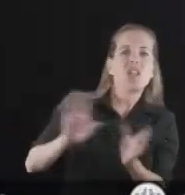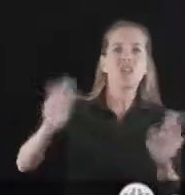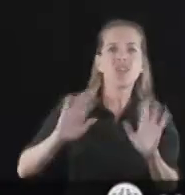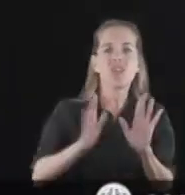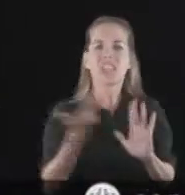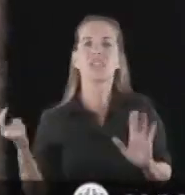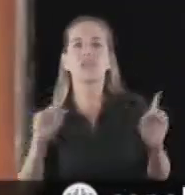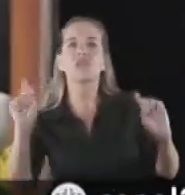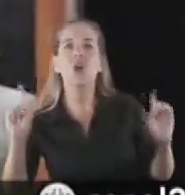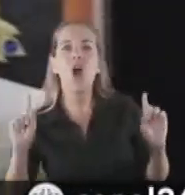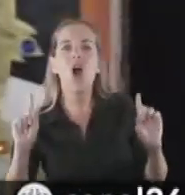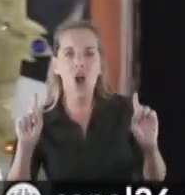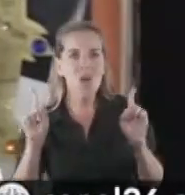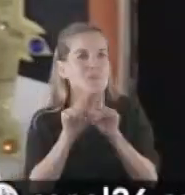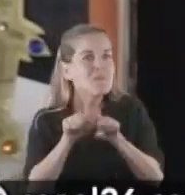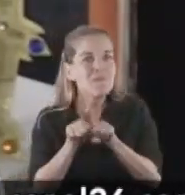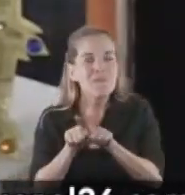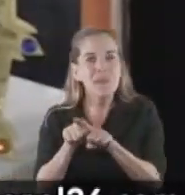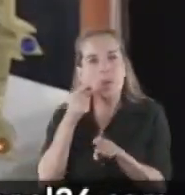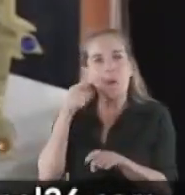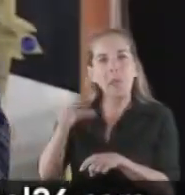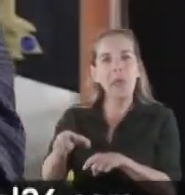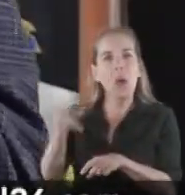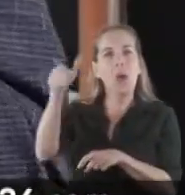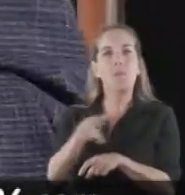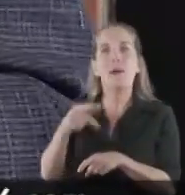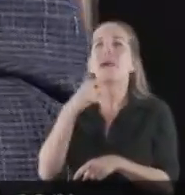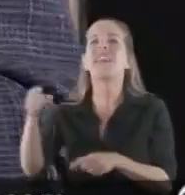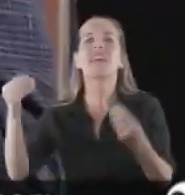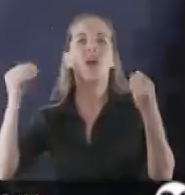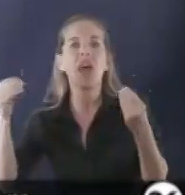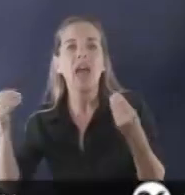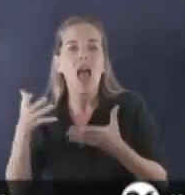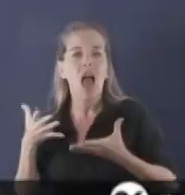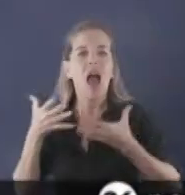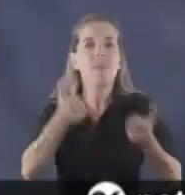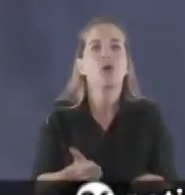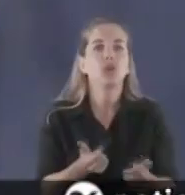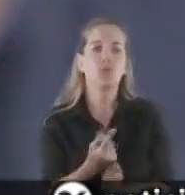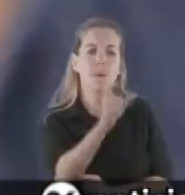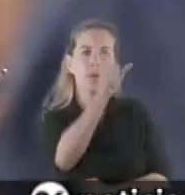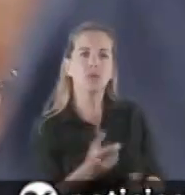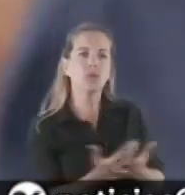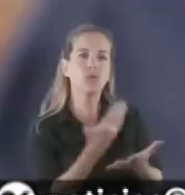costado. Alguien que, como dijo el Papa recién, sea capaz de animarlos a levantarse del piso y volver a